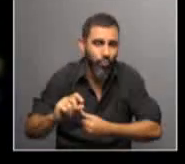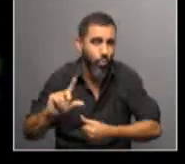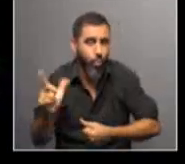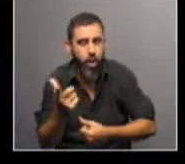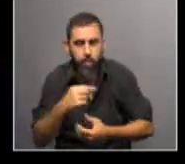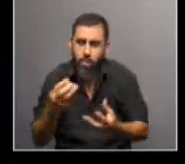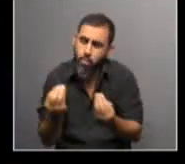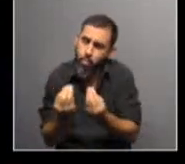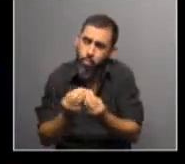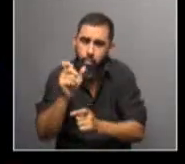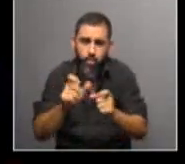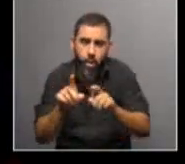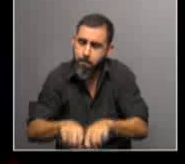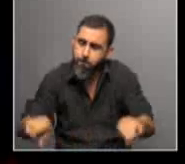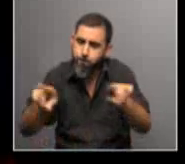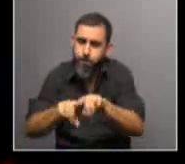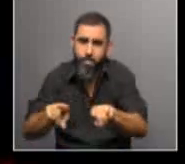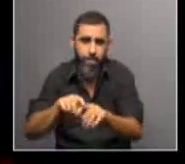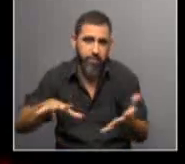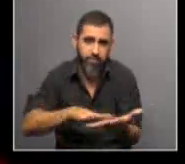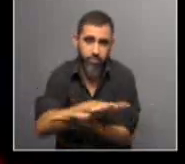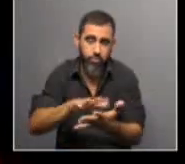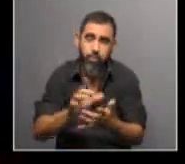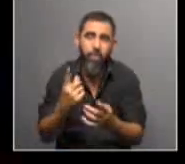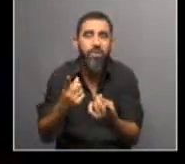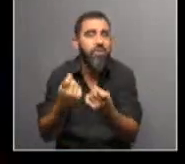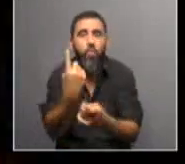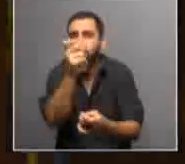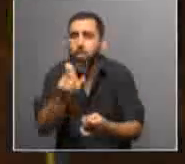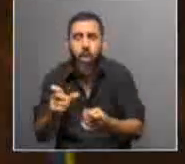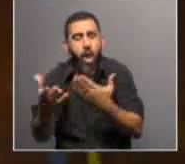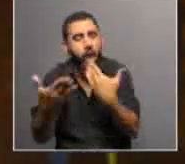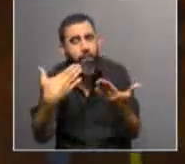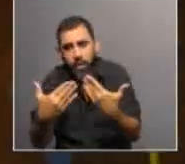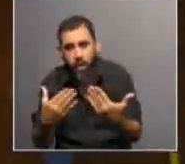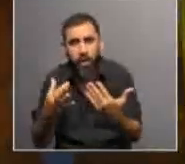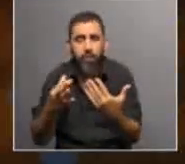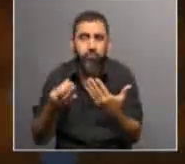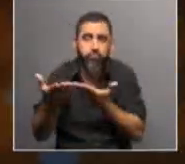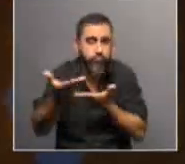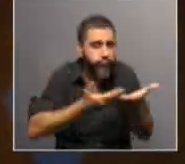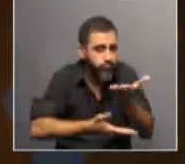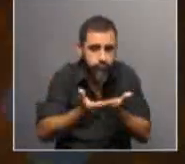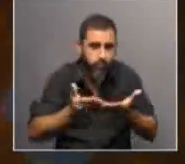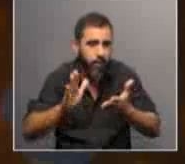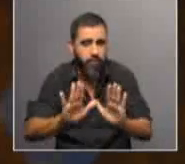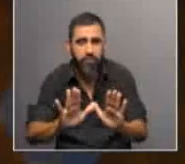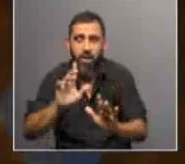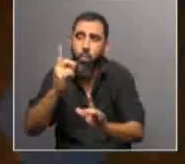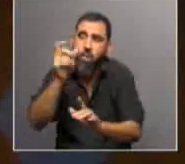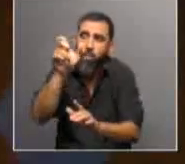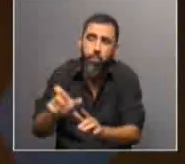hay mucha gente que pasa lo mismo y solo necesita alguien para hablar o claro. va con él, ¿entiendes?